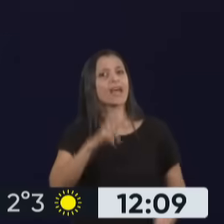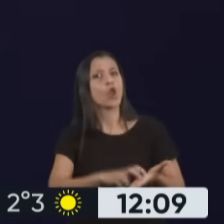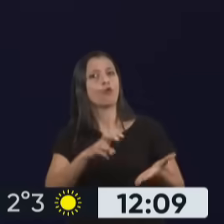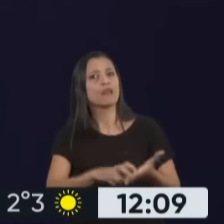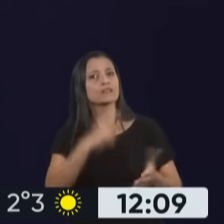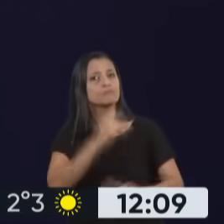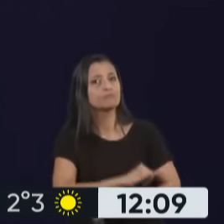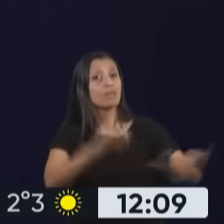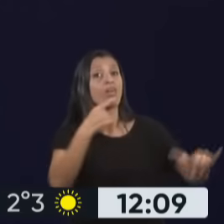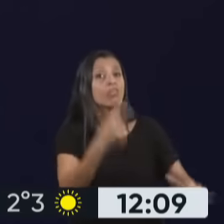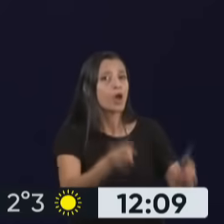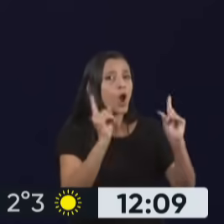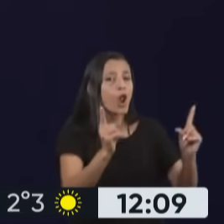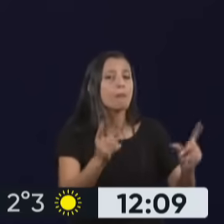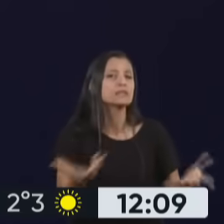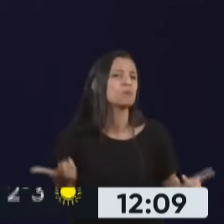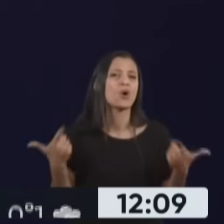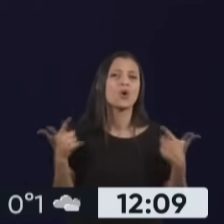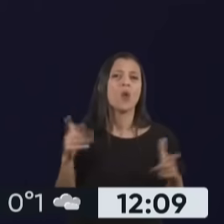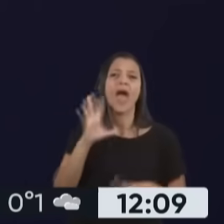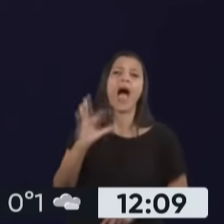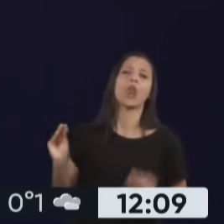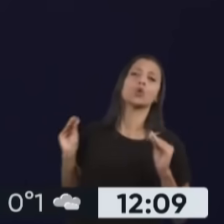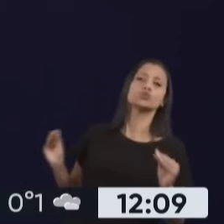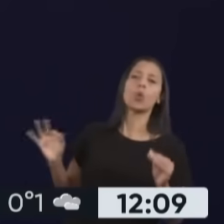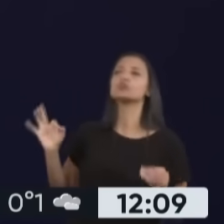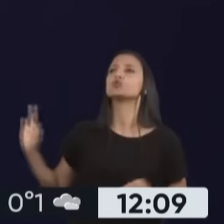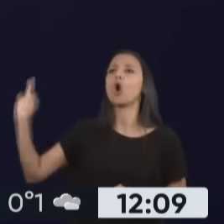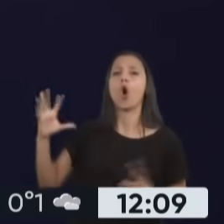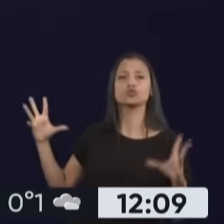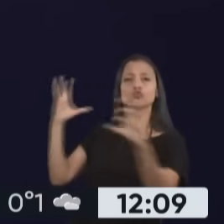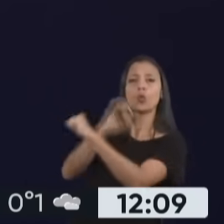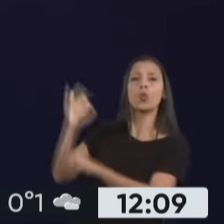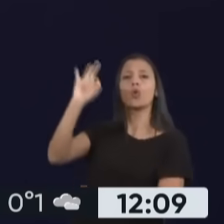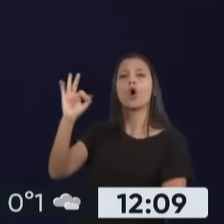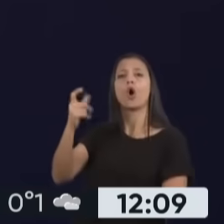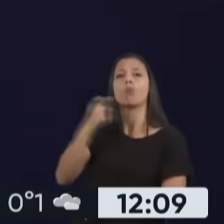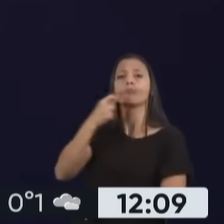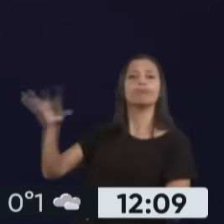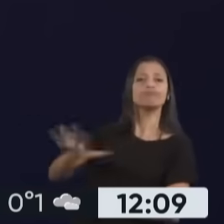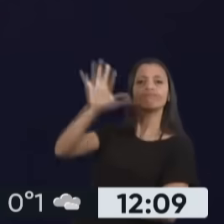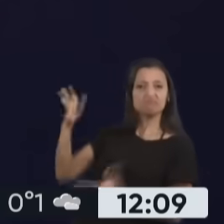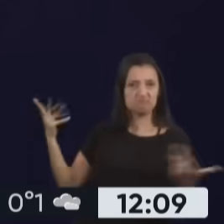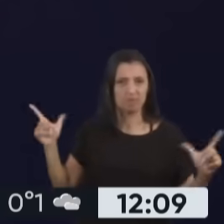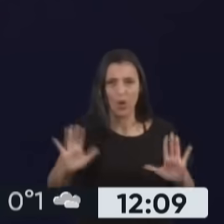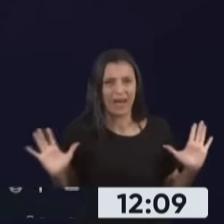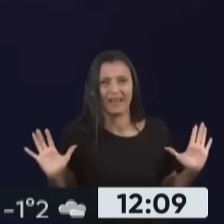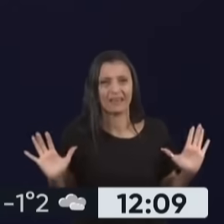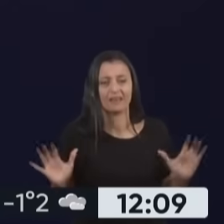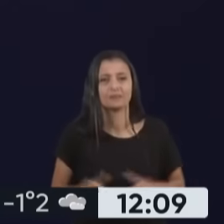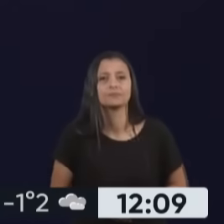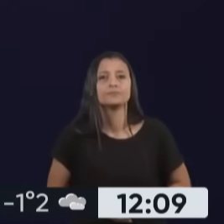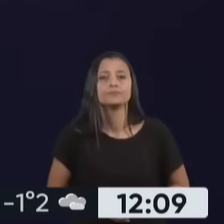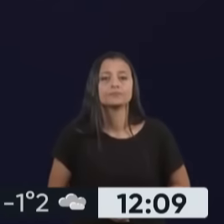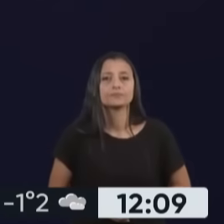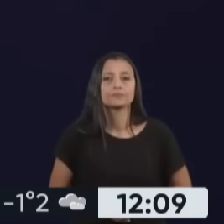eso. Bueno, no es así. No hay ningún tipo de irregularidad ni de nada que se haya hecho que pueda